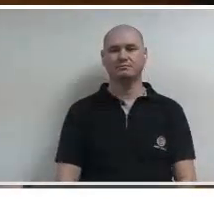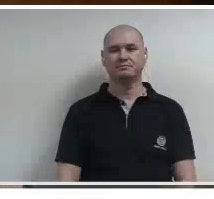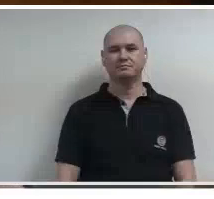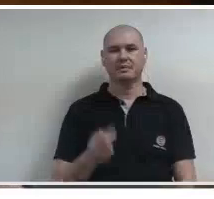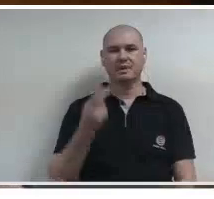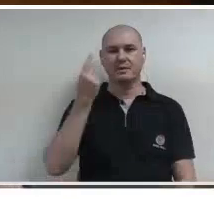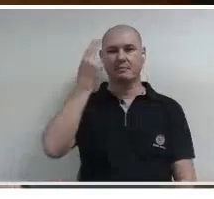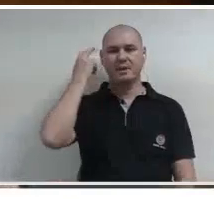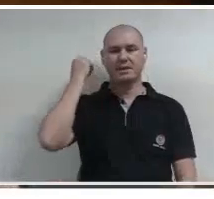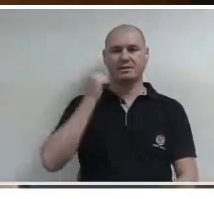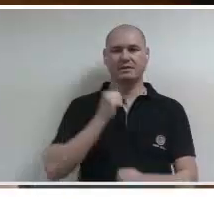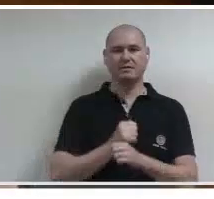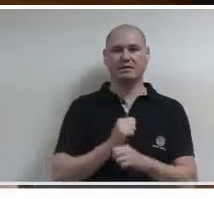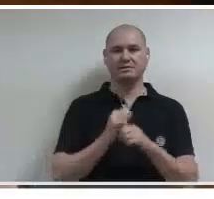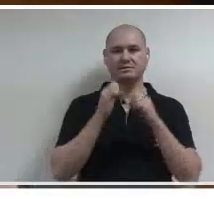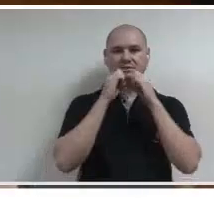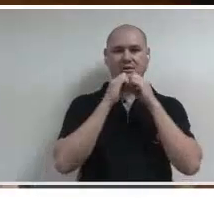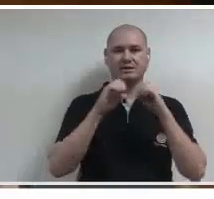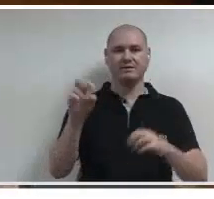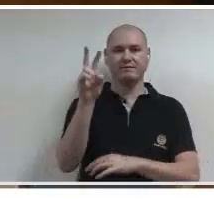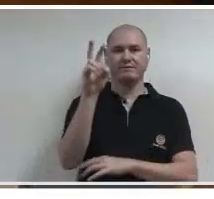Co área coape.